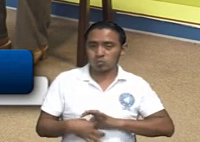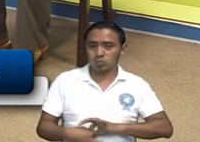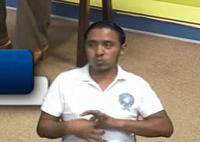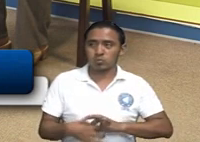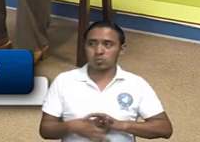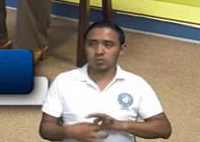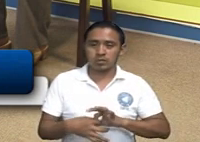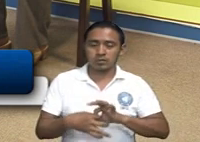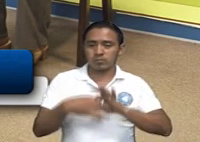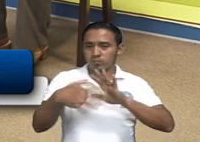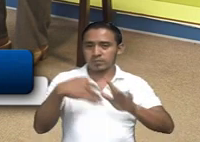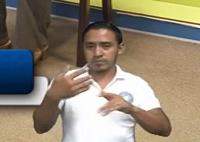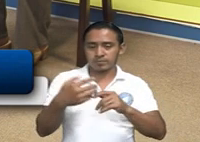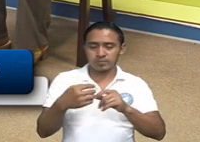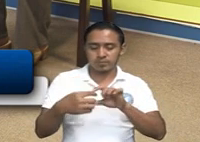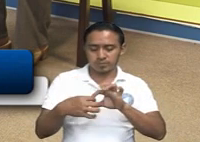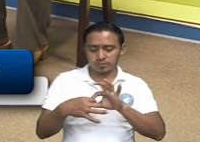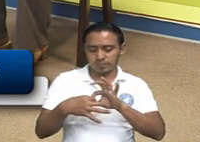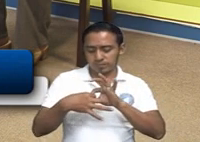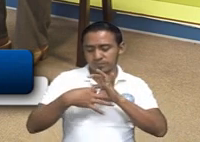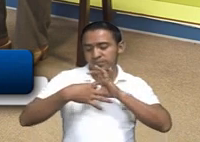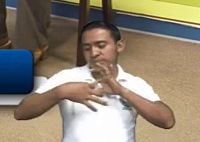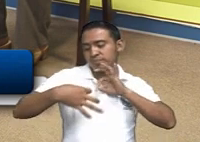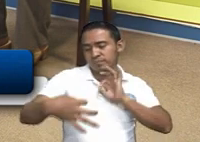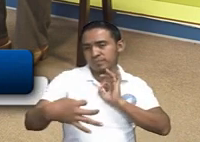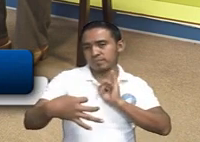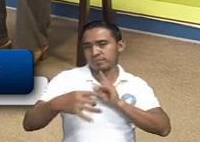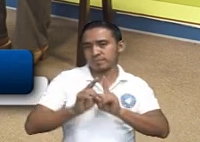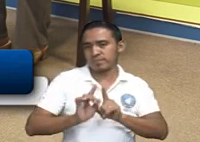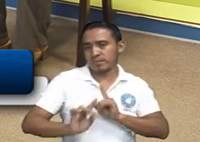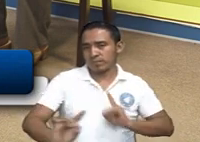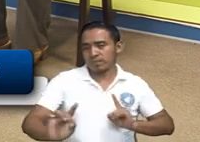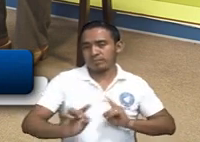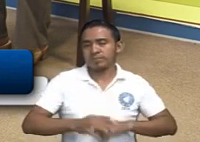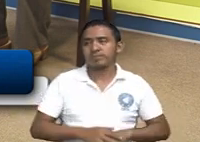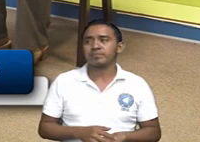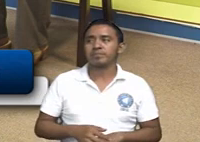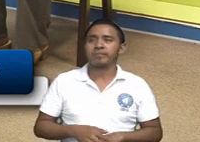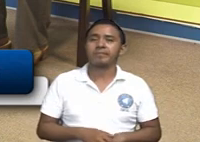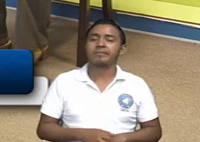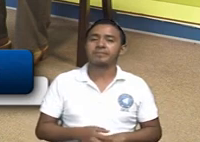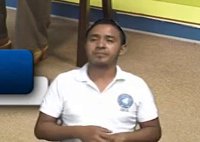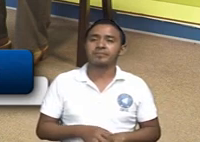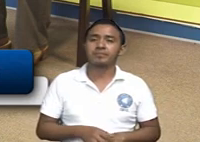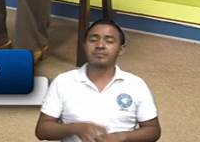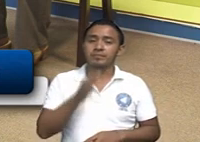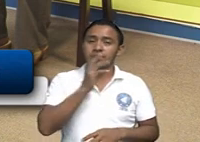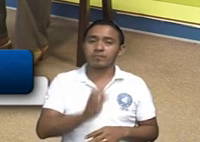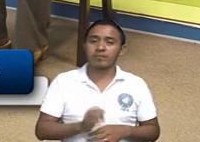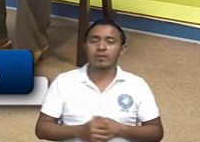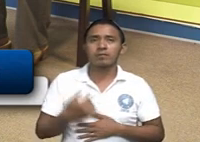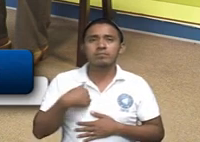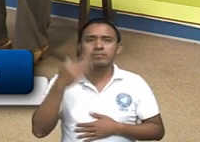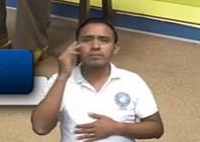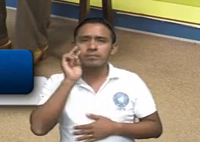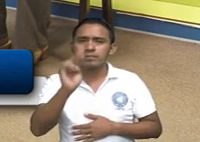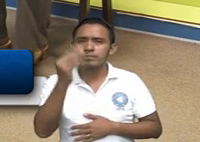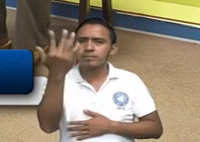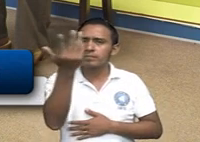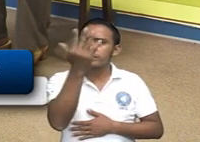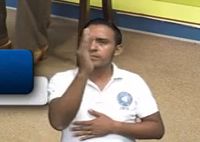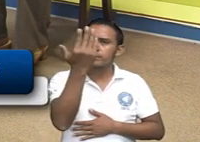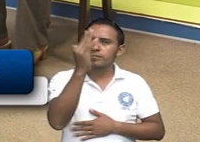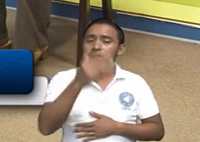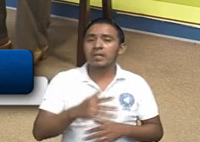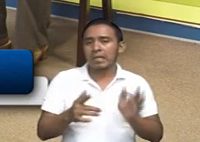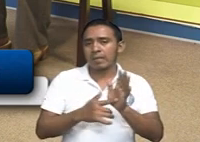un rompimiento, y entonces yo, incluso hay algo que es un experimento, ¿verdad?, que el niño ya se mira en el espejo. Un